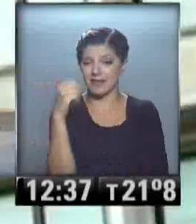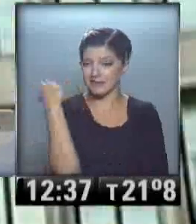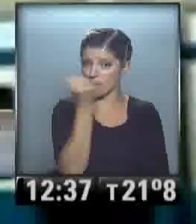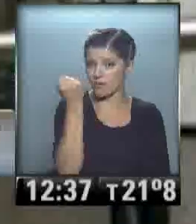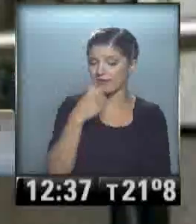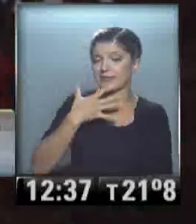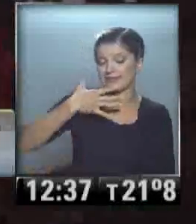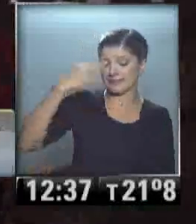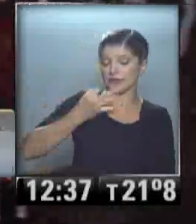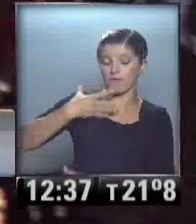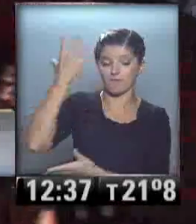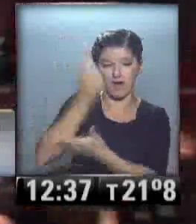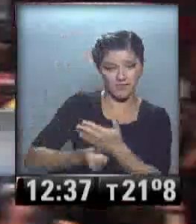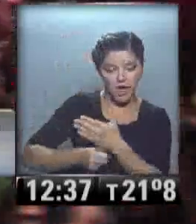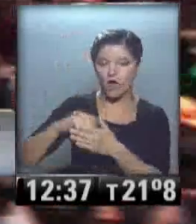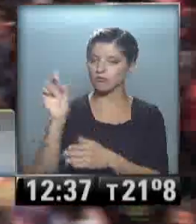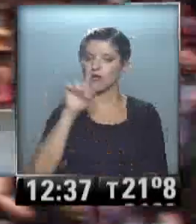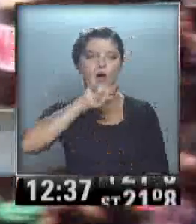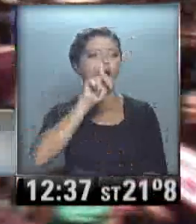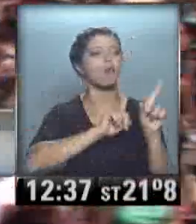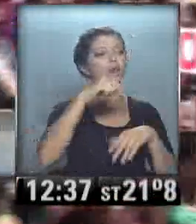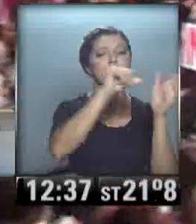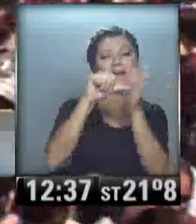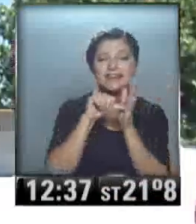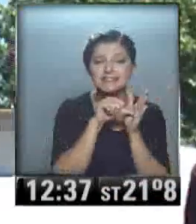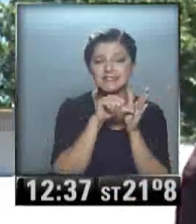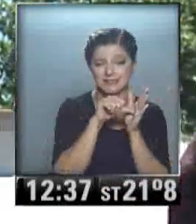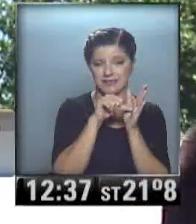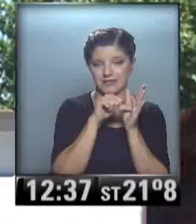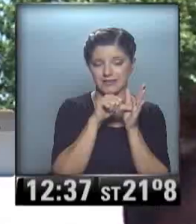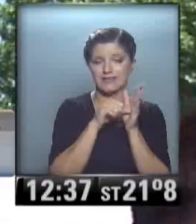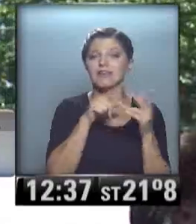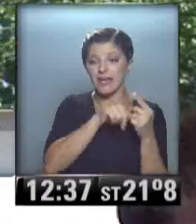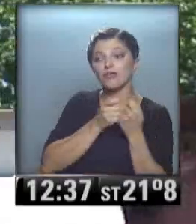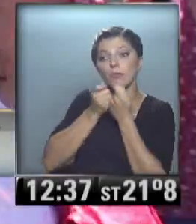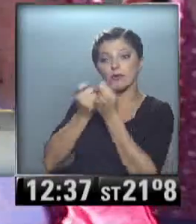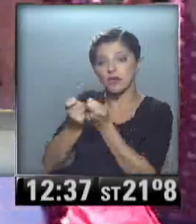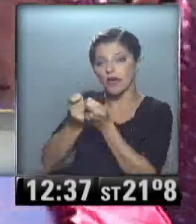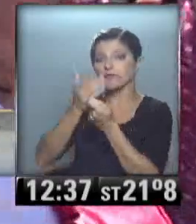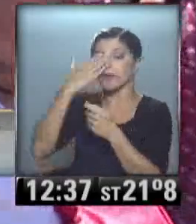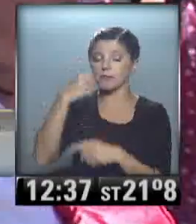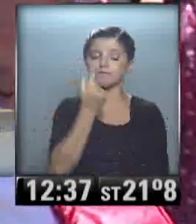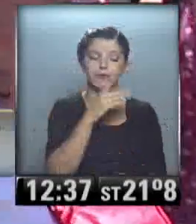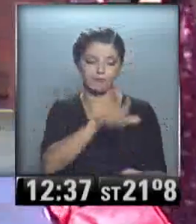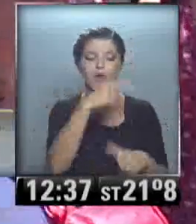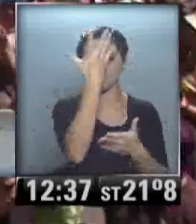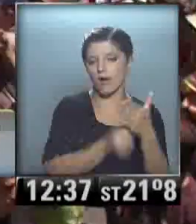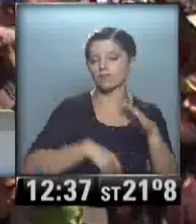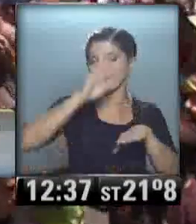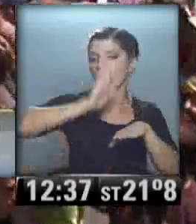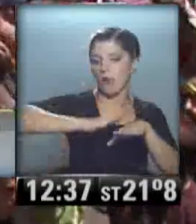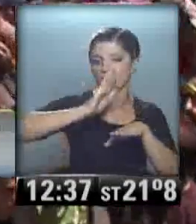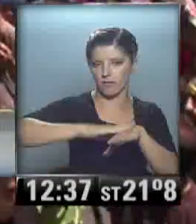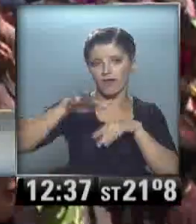decisiones imprudentes, sino a los países que cobijaron las maniobras y después se hicieron cargo desde el sector público de